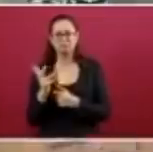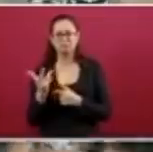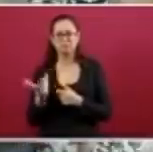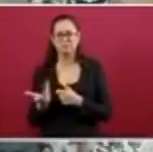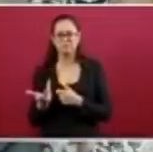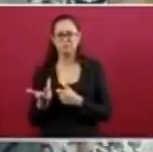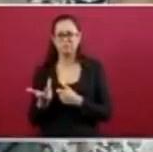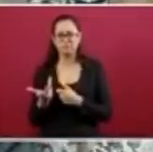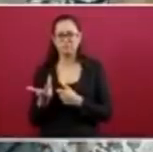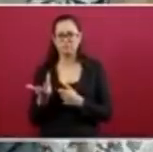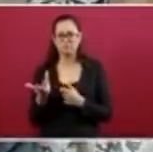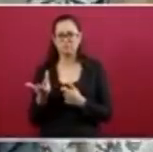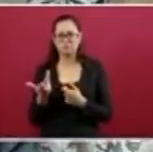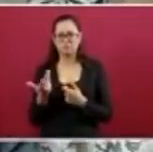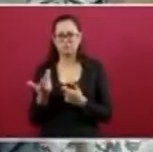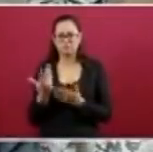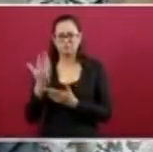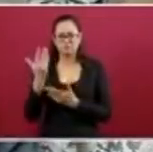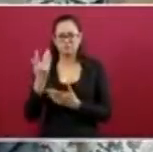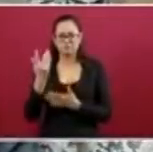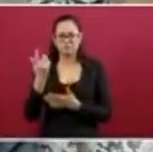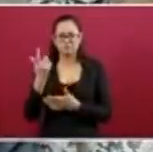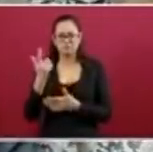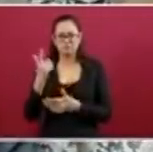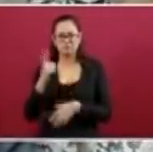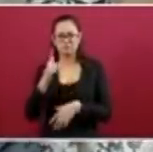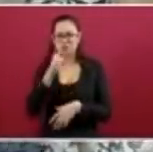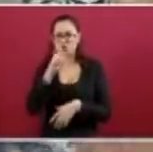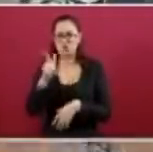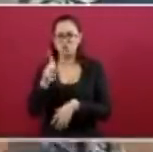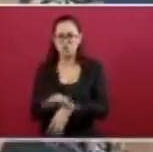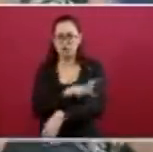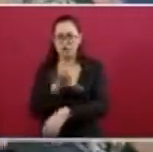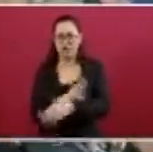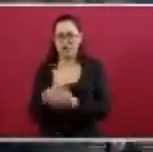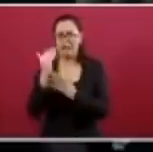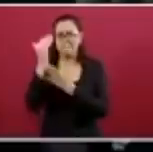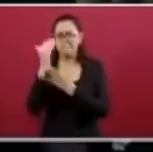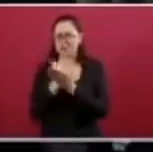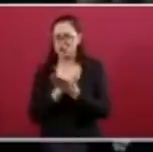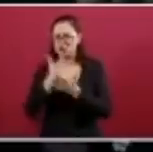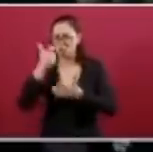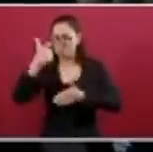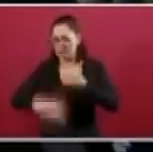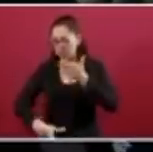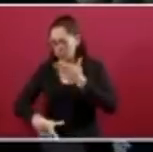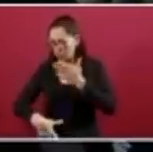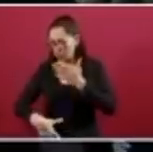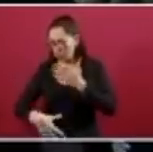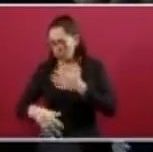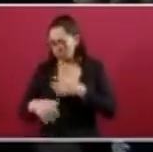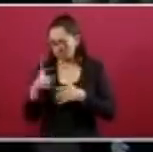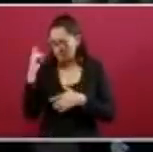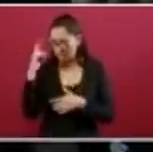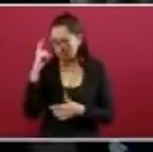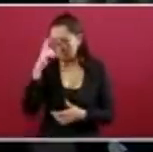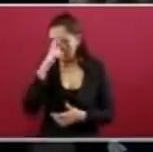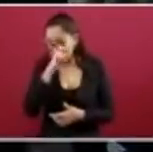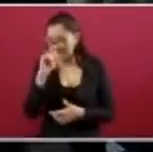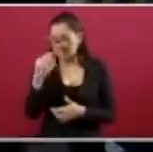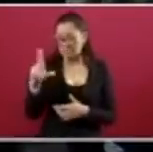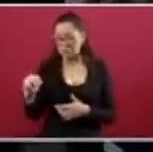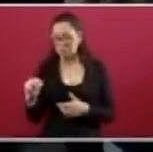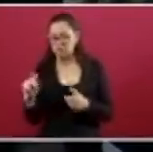precisamente lograr esta baja de las tarifas? Y por último también preguntarle,